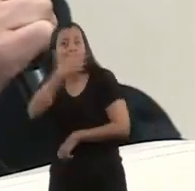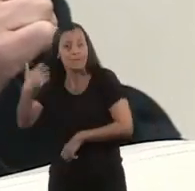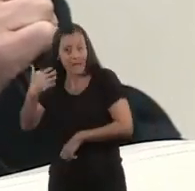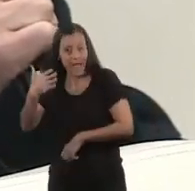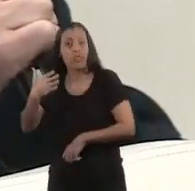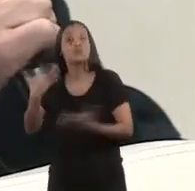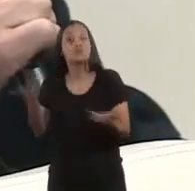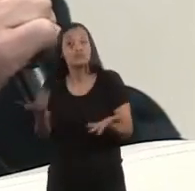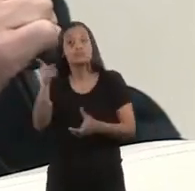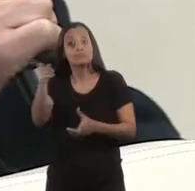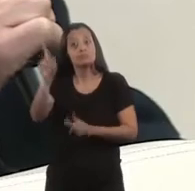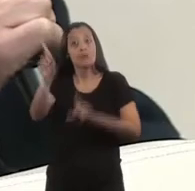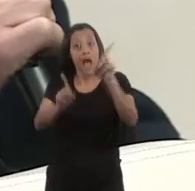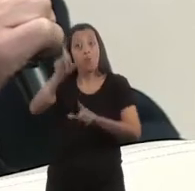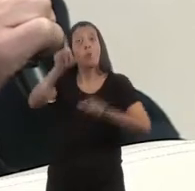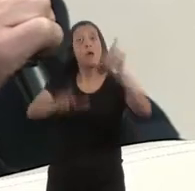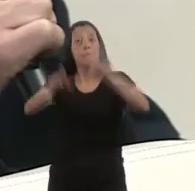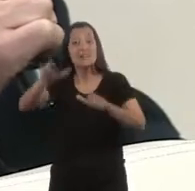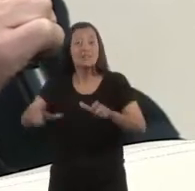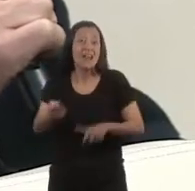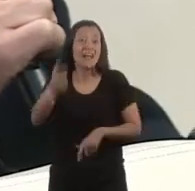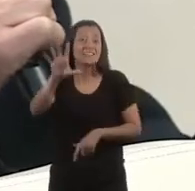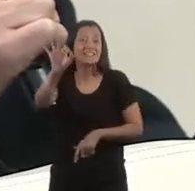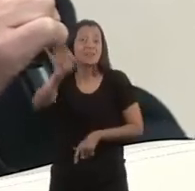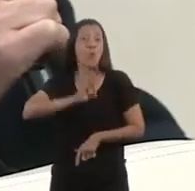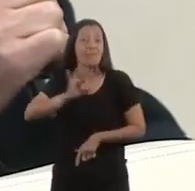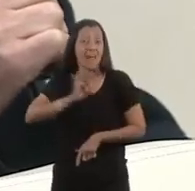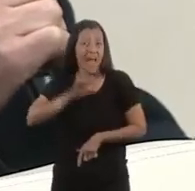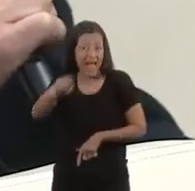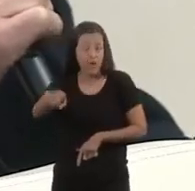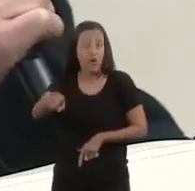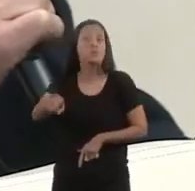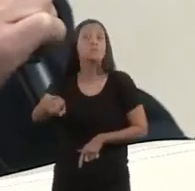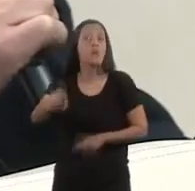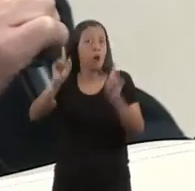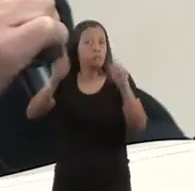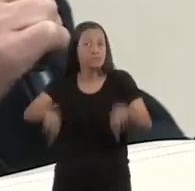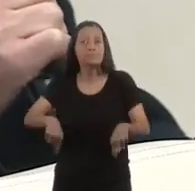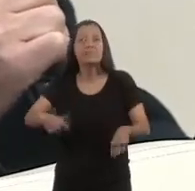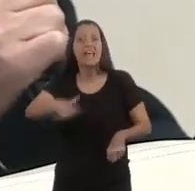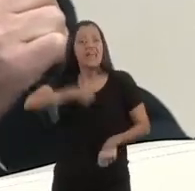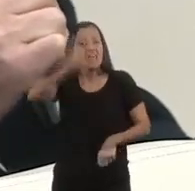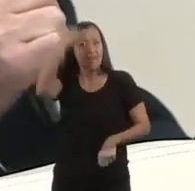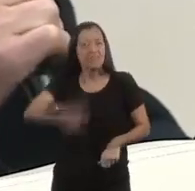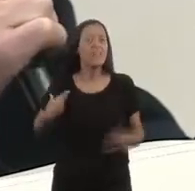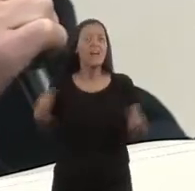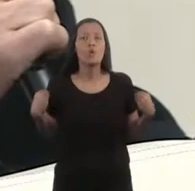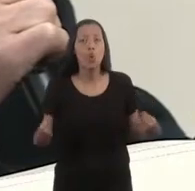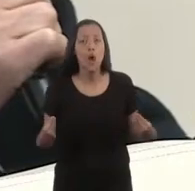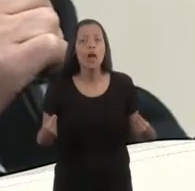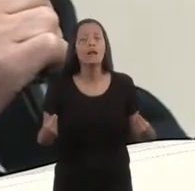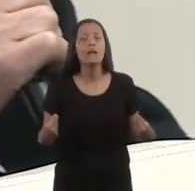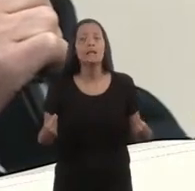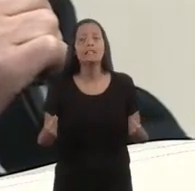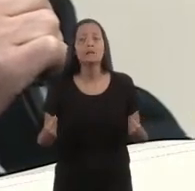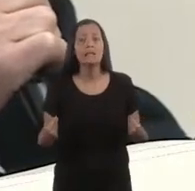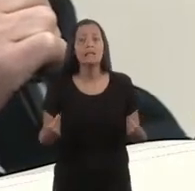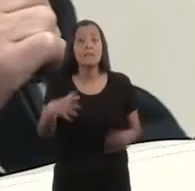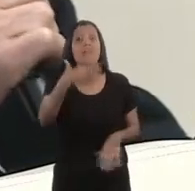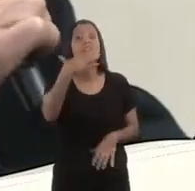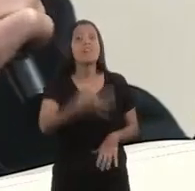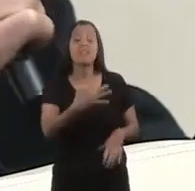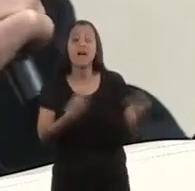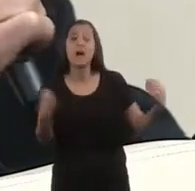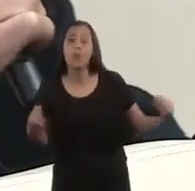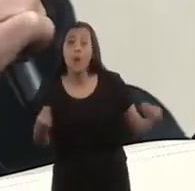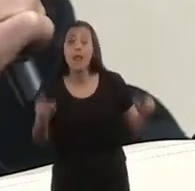esas personas con más de casi 50 años no conocen su identidad real. Si es verdad que